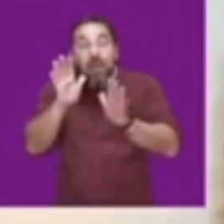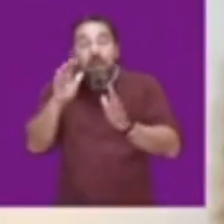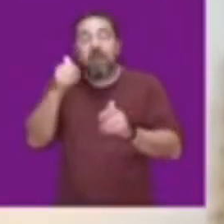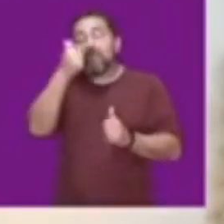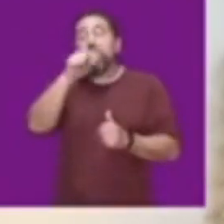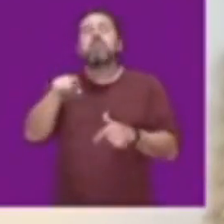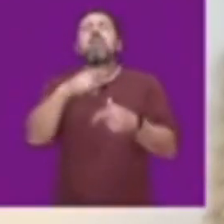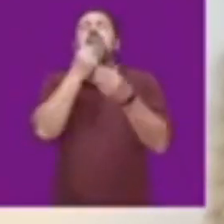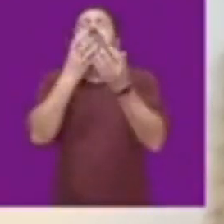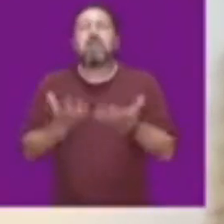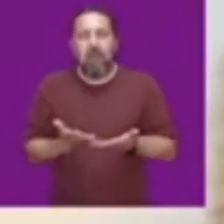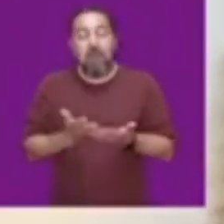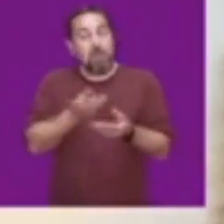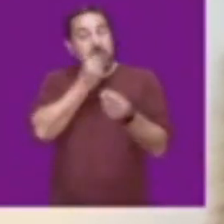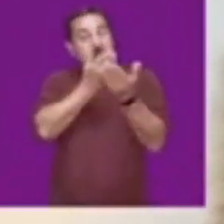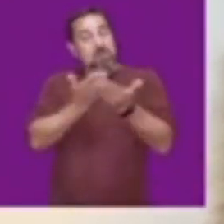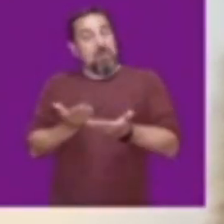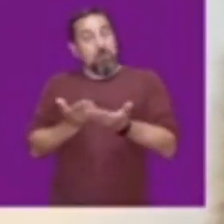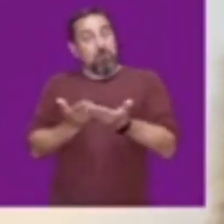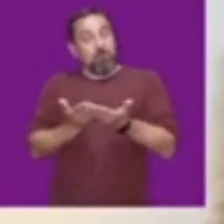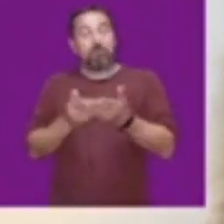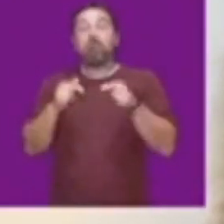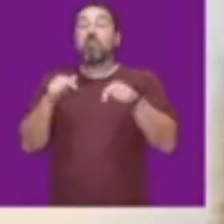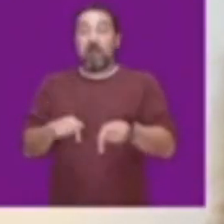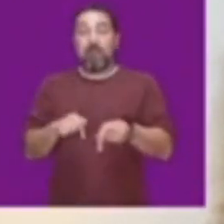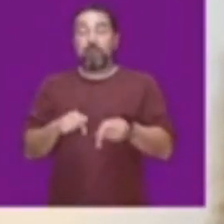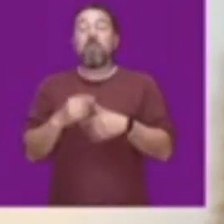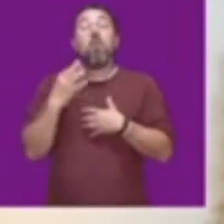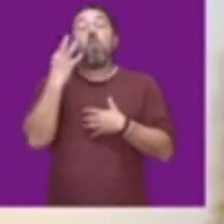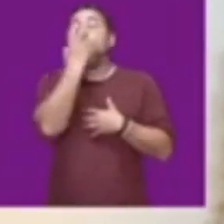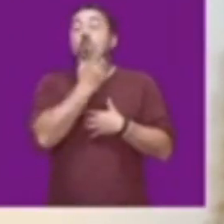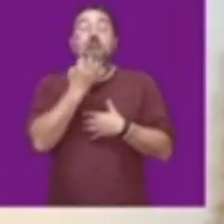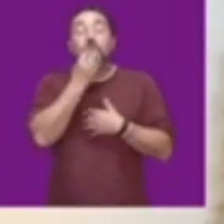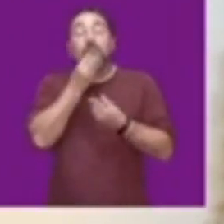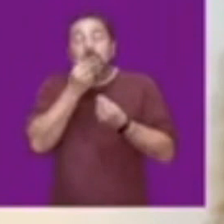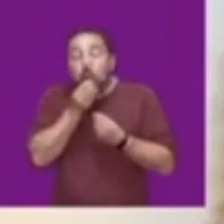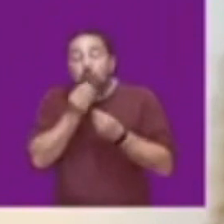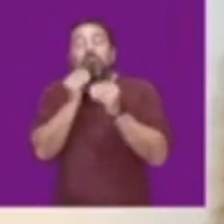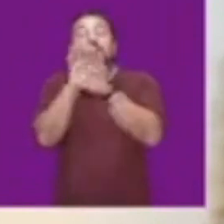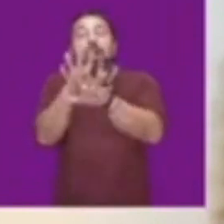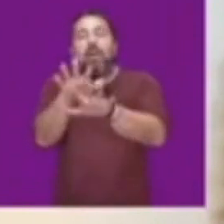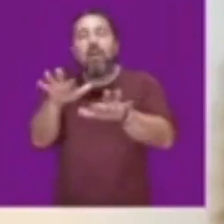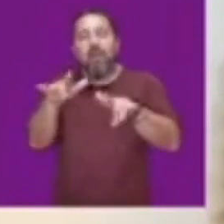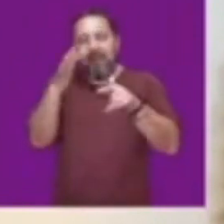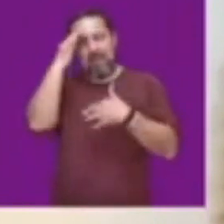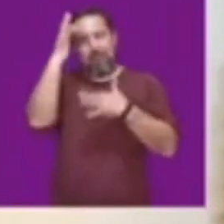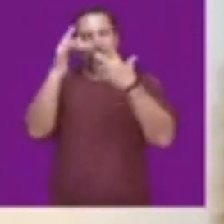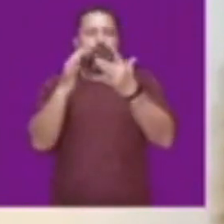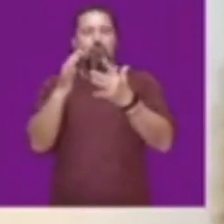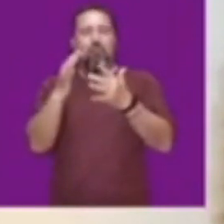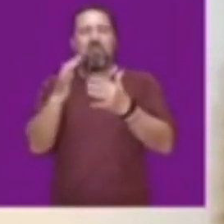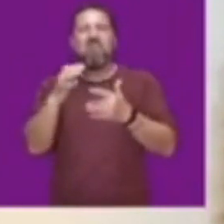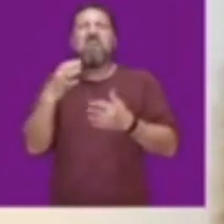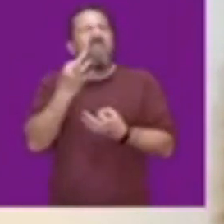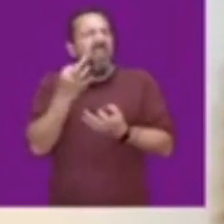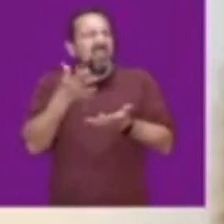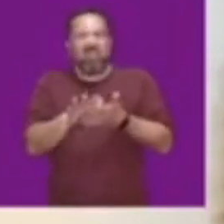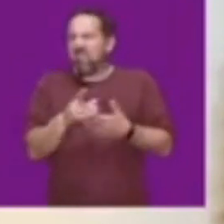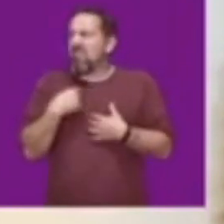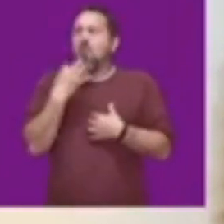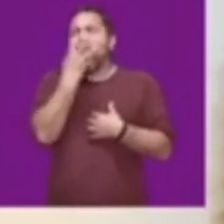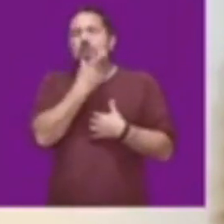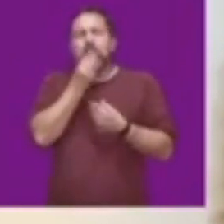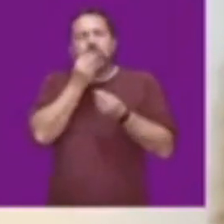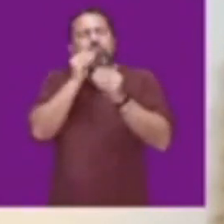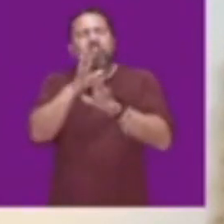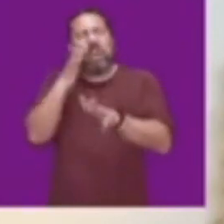Hola chicos, ¿cómo estáis? Bienvenidos aquí a los cuentos que contagian ilusión. ¿Qué son los cuentos que contagian